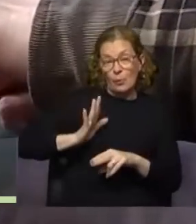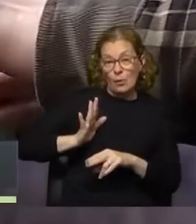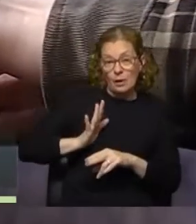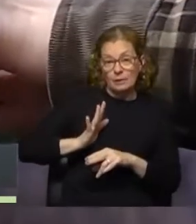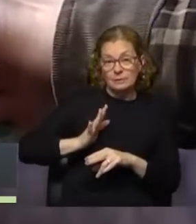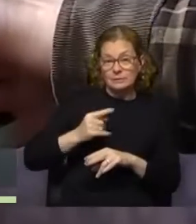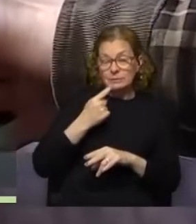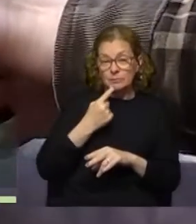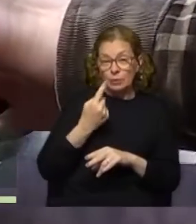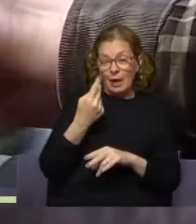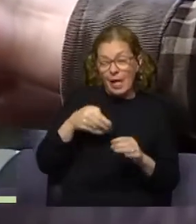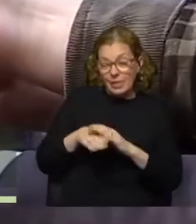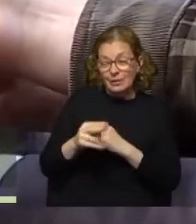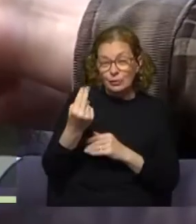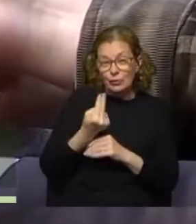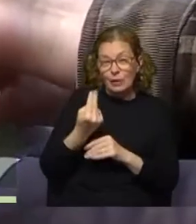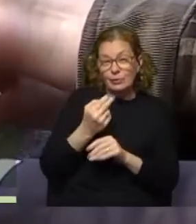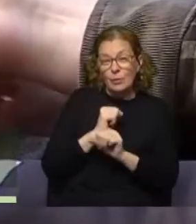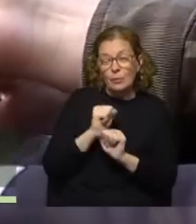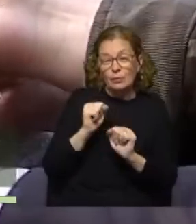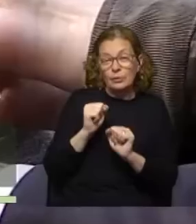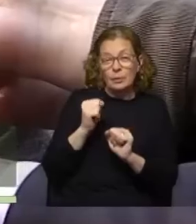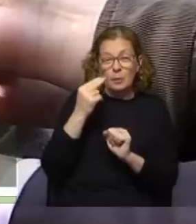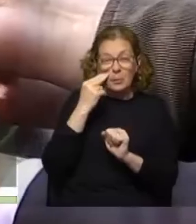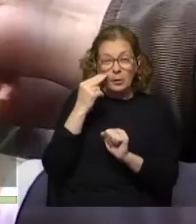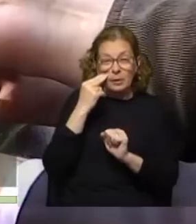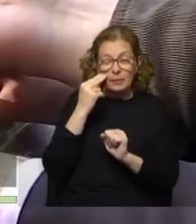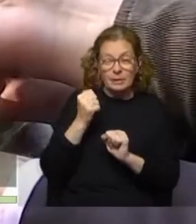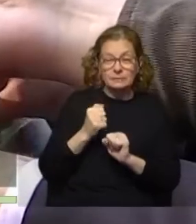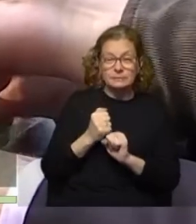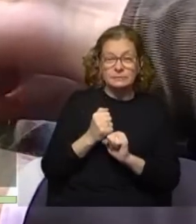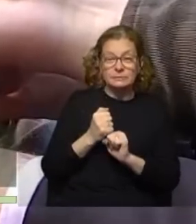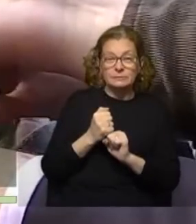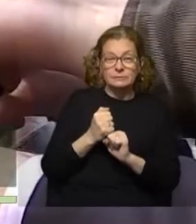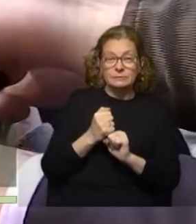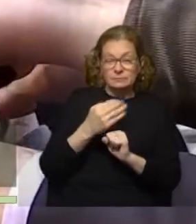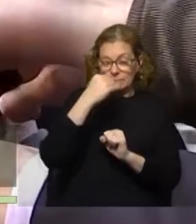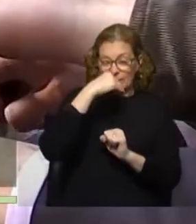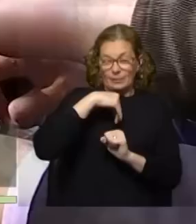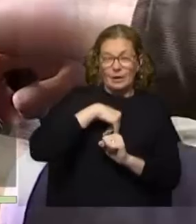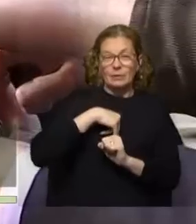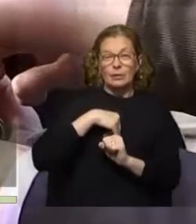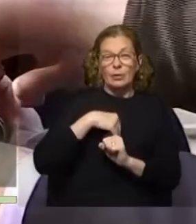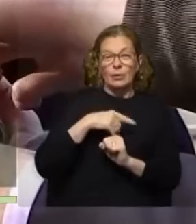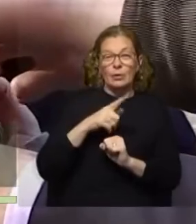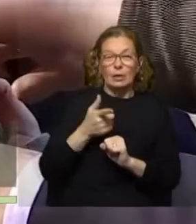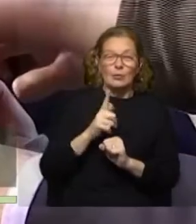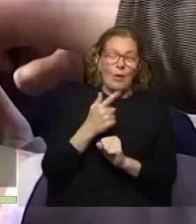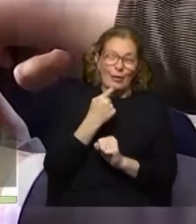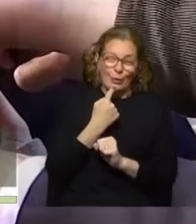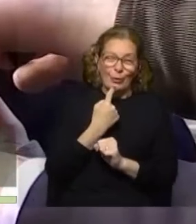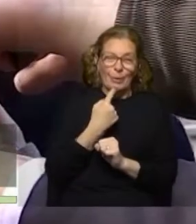la cual ubicamos dentro de un baño posiblemente por la afectación del monóxido de carbono indudablemente que posteriormente fue